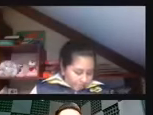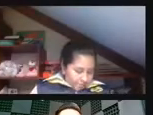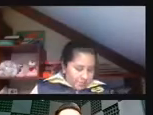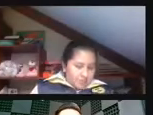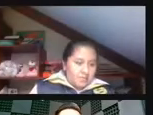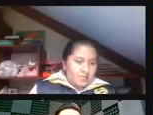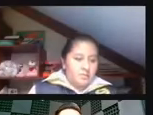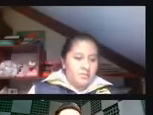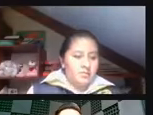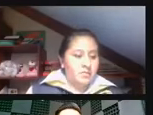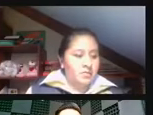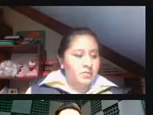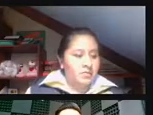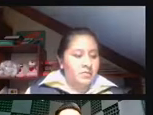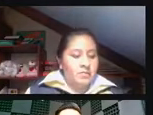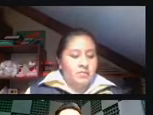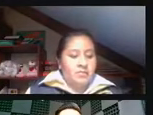El síndrome de Down es algo